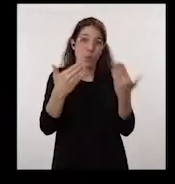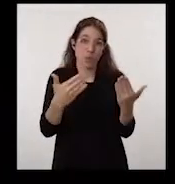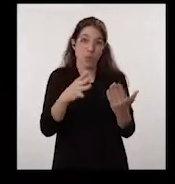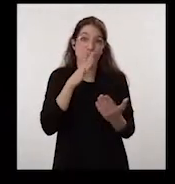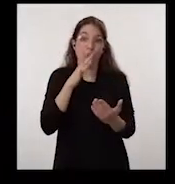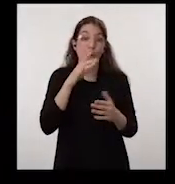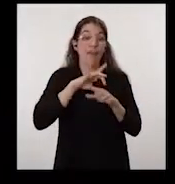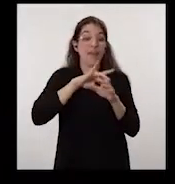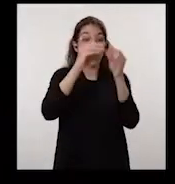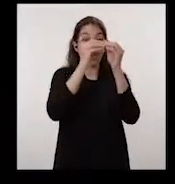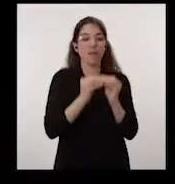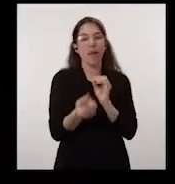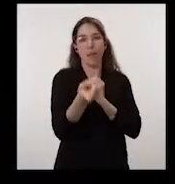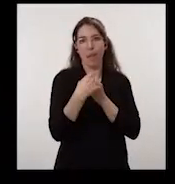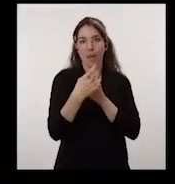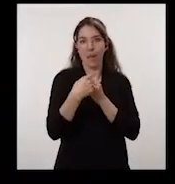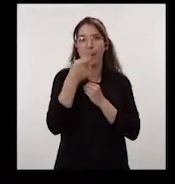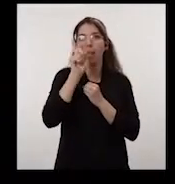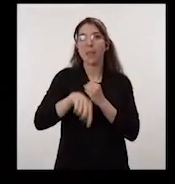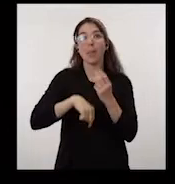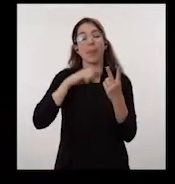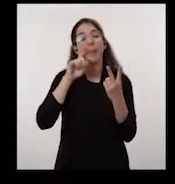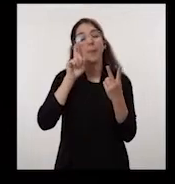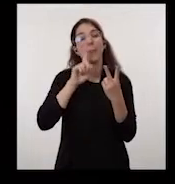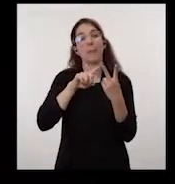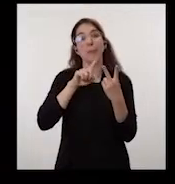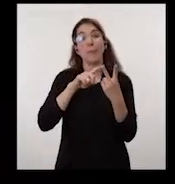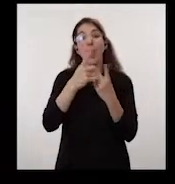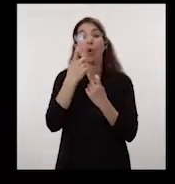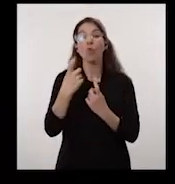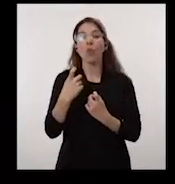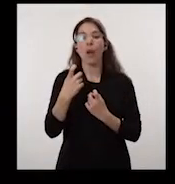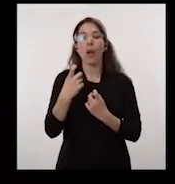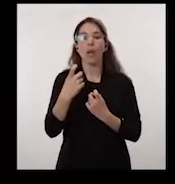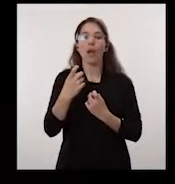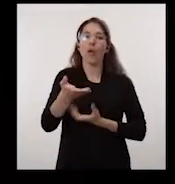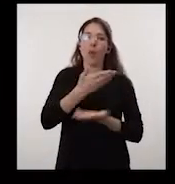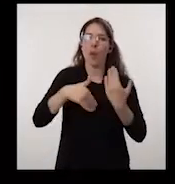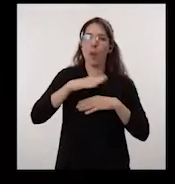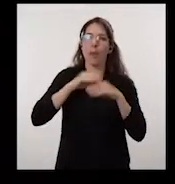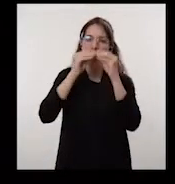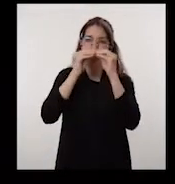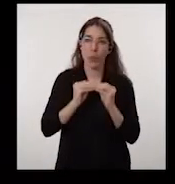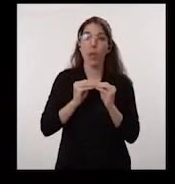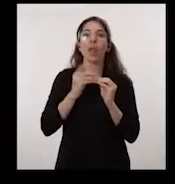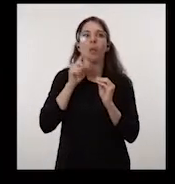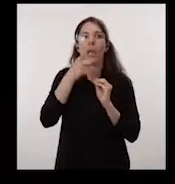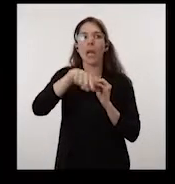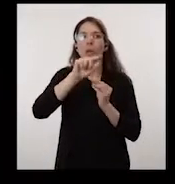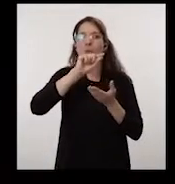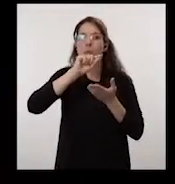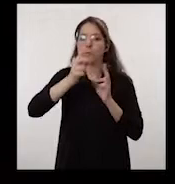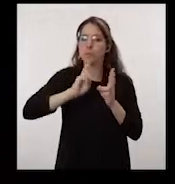de esta guía y en la elaboración del formulario y lo han ido rellenando y lo están rellenando en